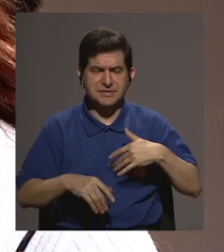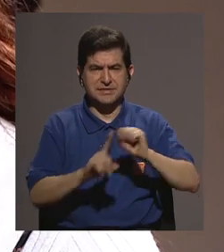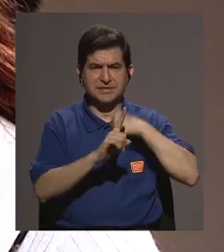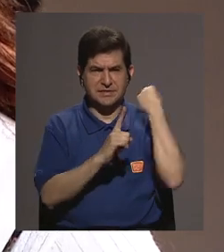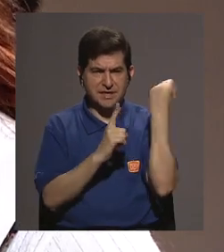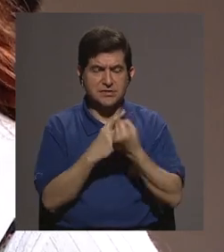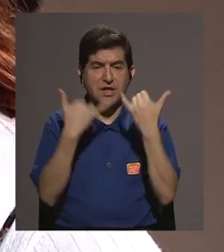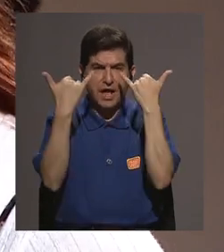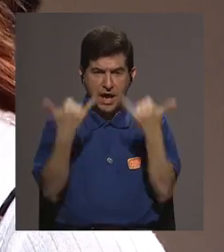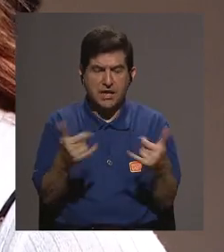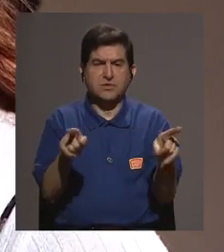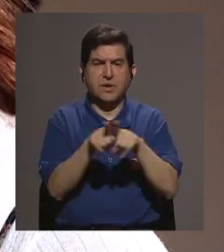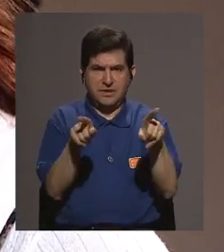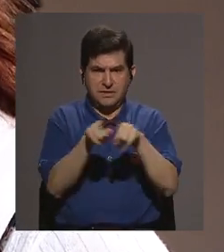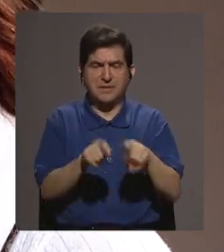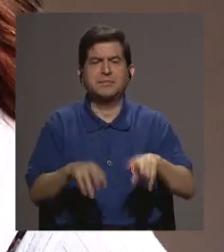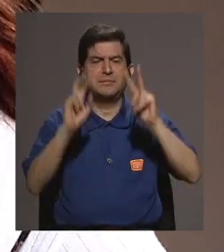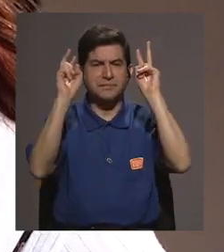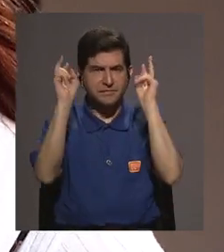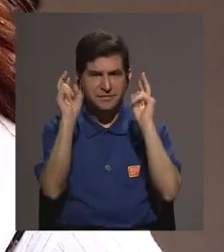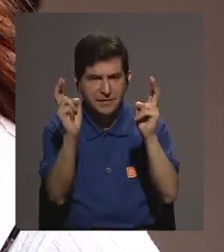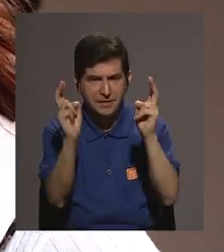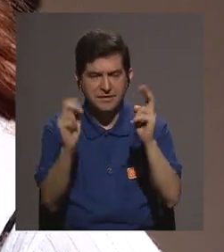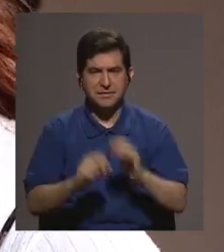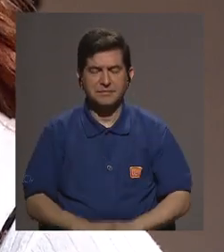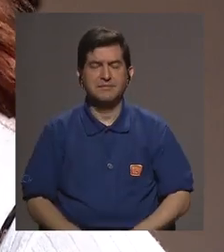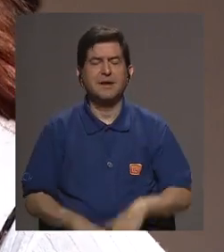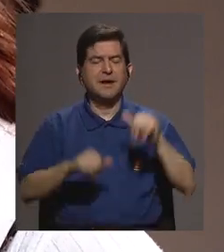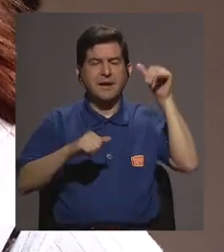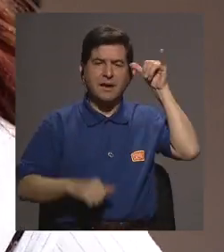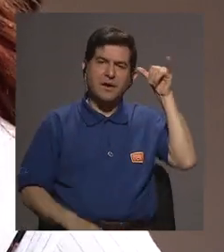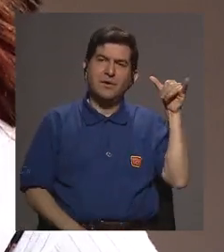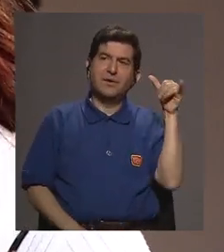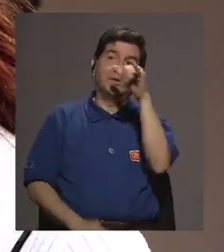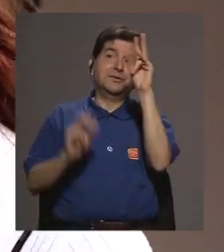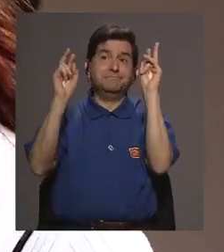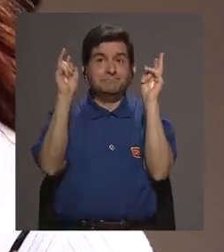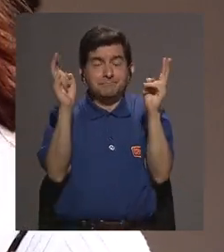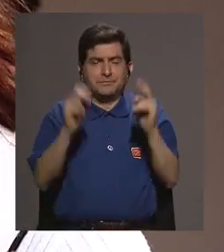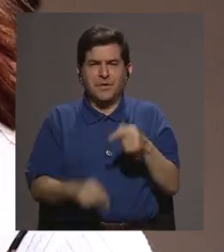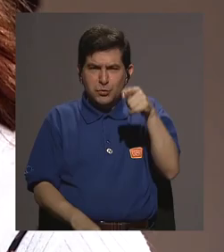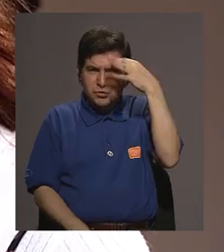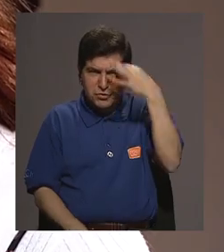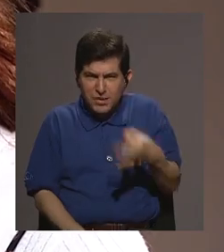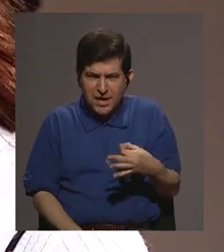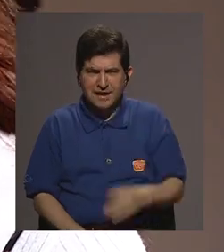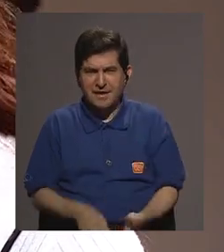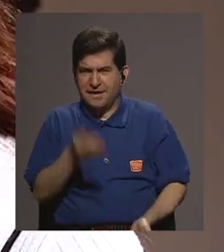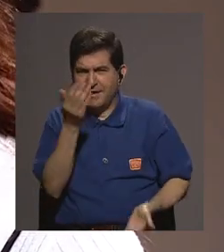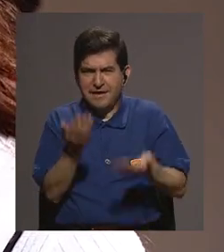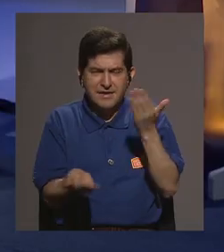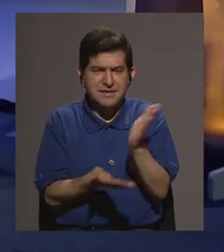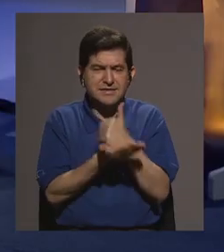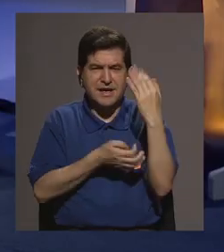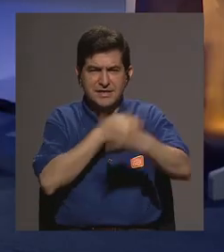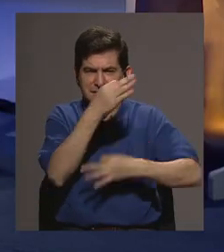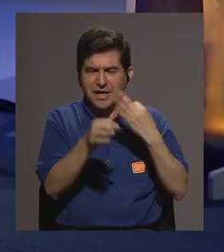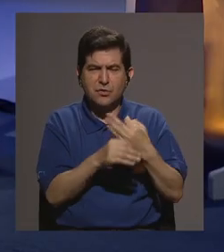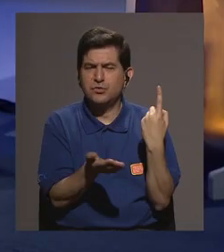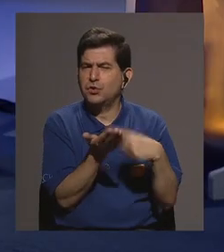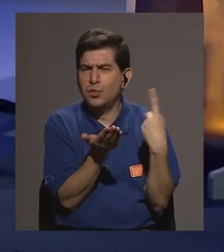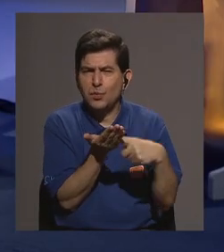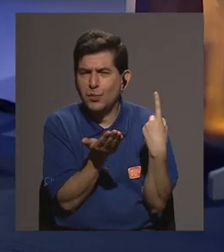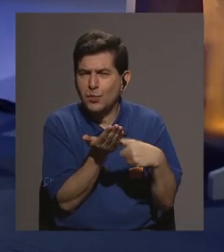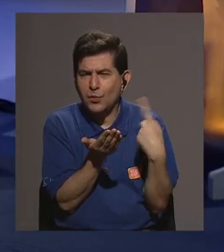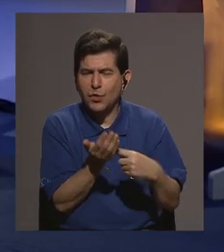sociedad no sólo actual sino para mí es un tema realmente eterno en verdad creo que vaya a generar algún